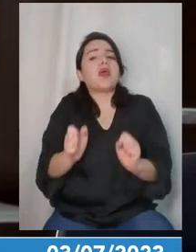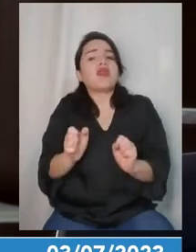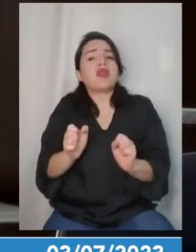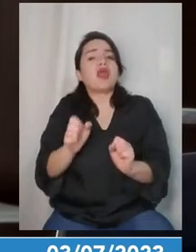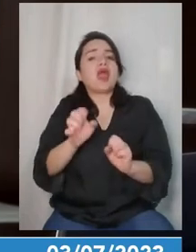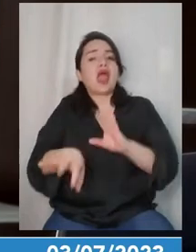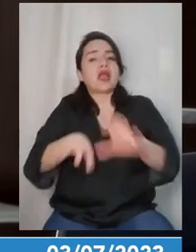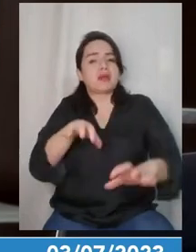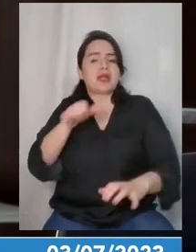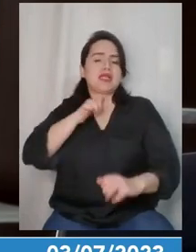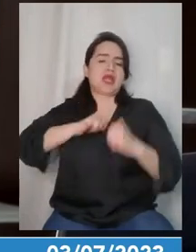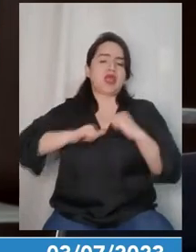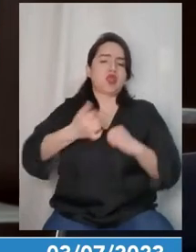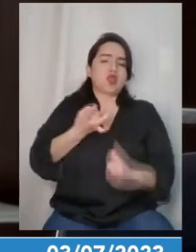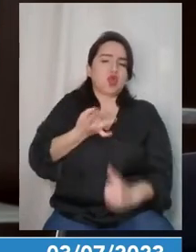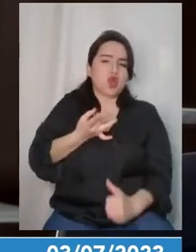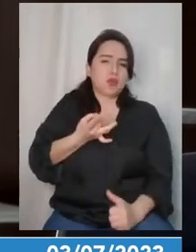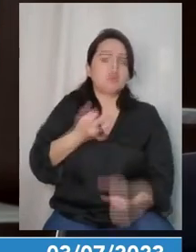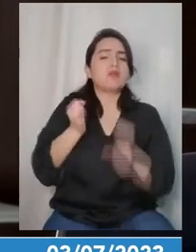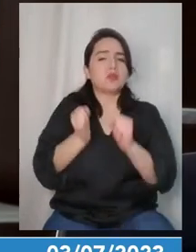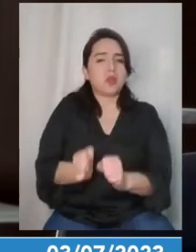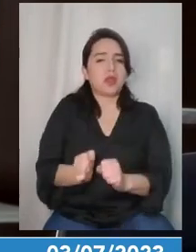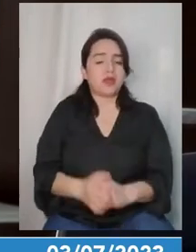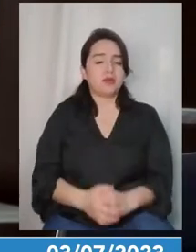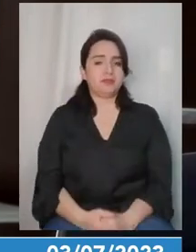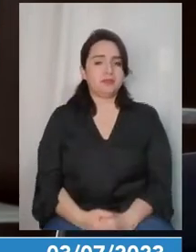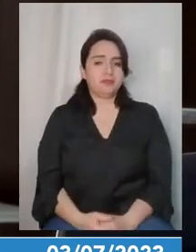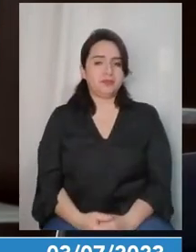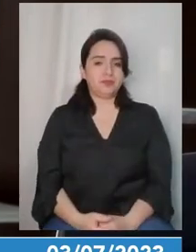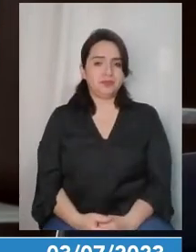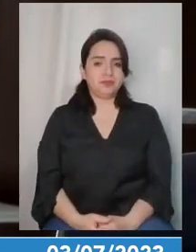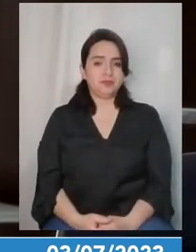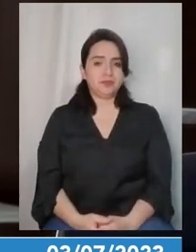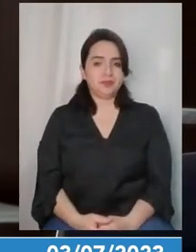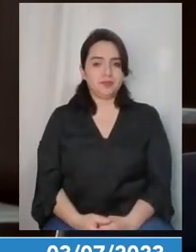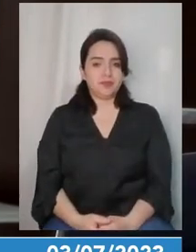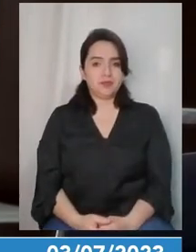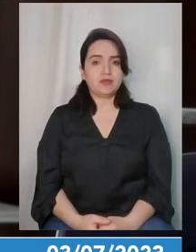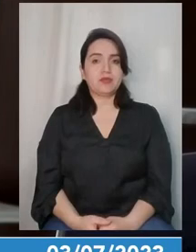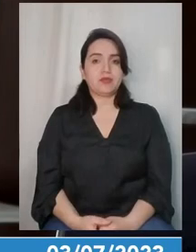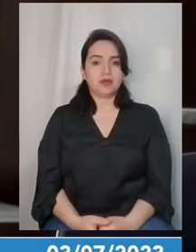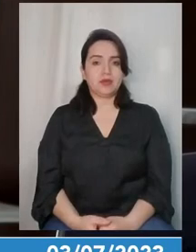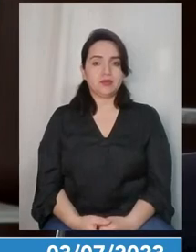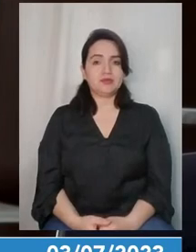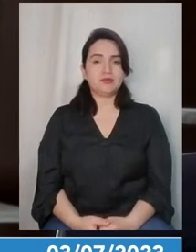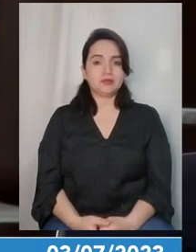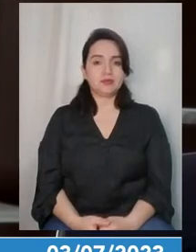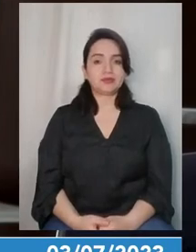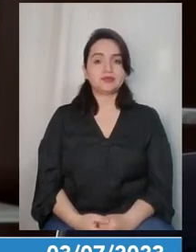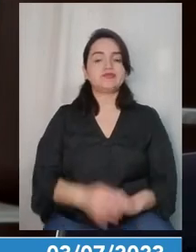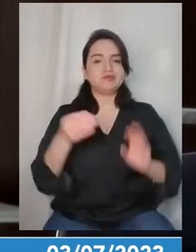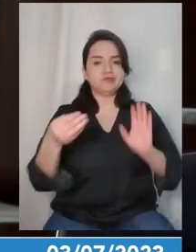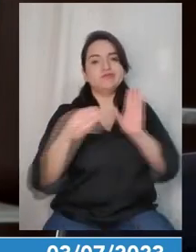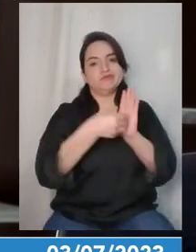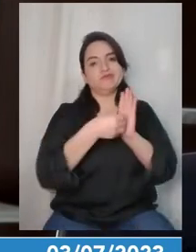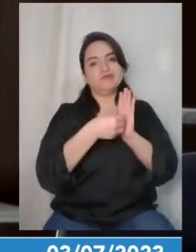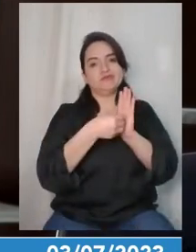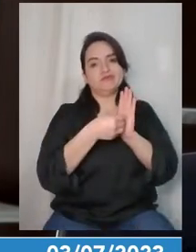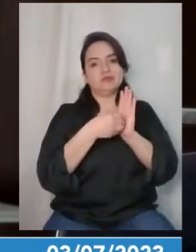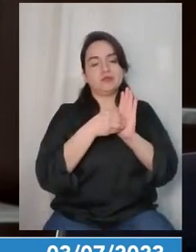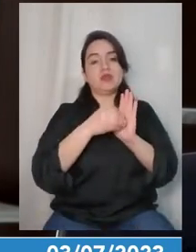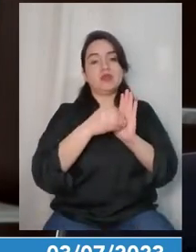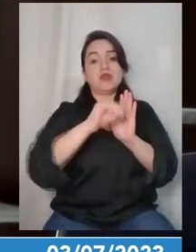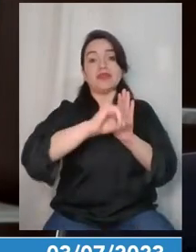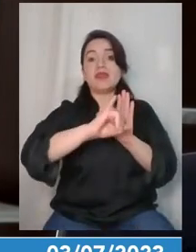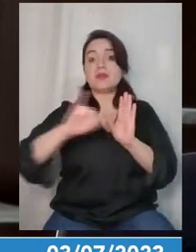dolor, y por eso tipifica esta figura. Posteriormente, el año 2009, se dictó